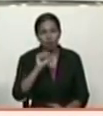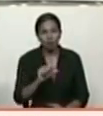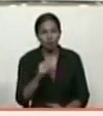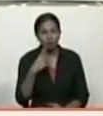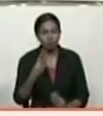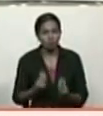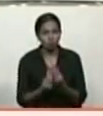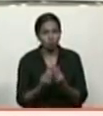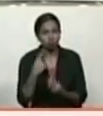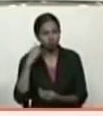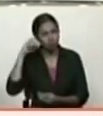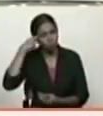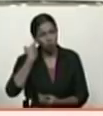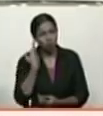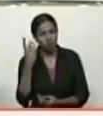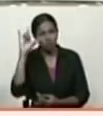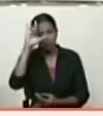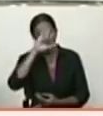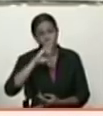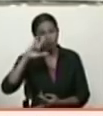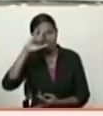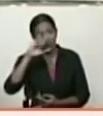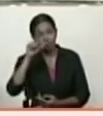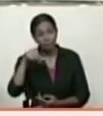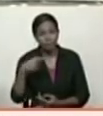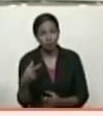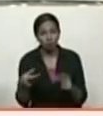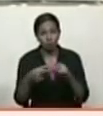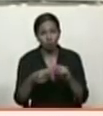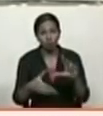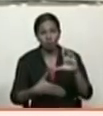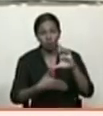que África y América Latina compartimos muchas